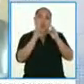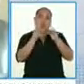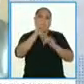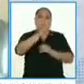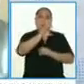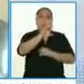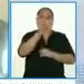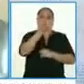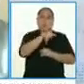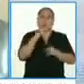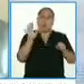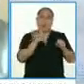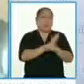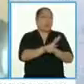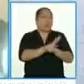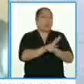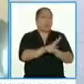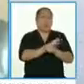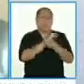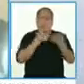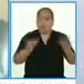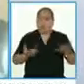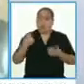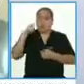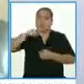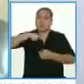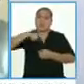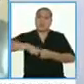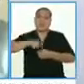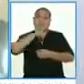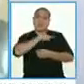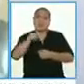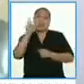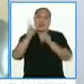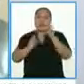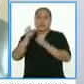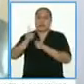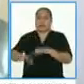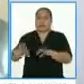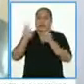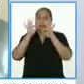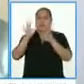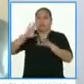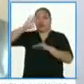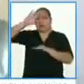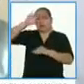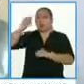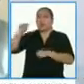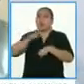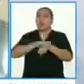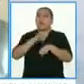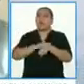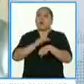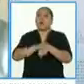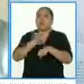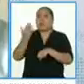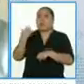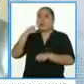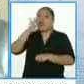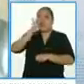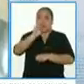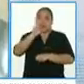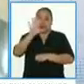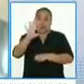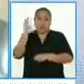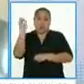camas UCI, que es lo que en el momento se requiere para los casos más críticos. Usted advertía que un 75%